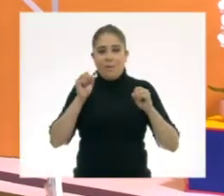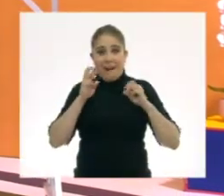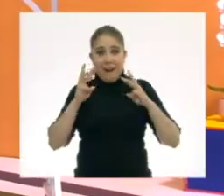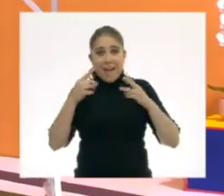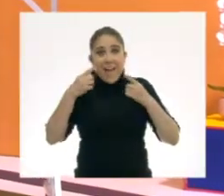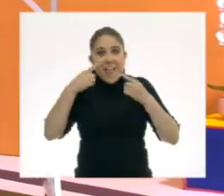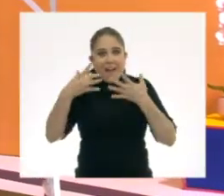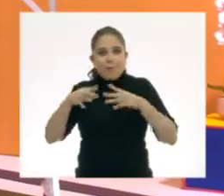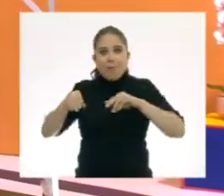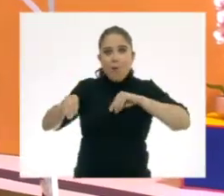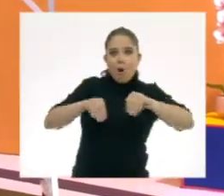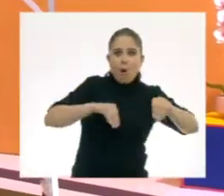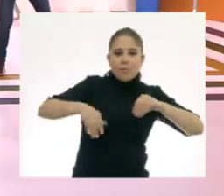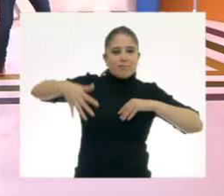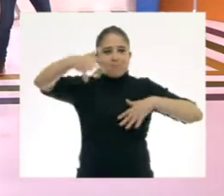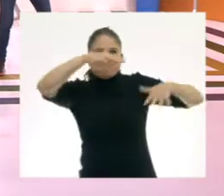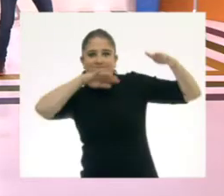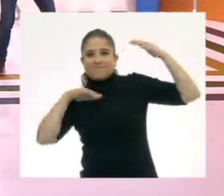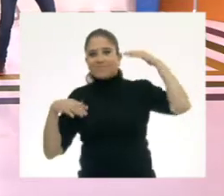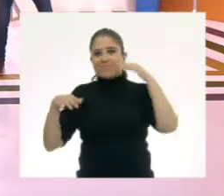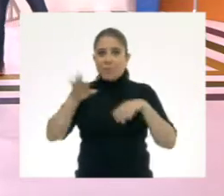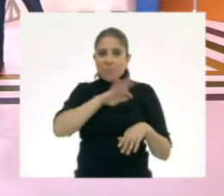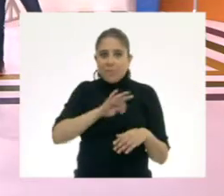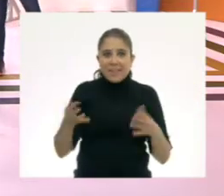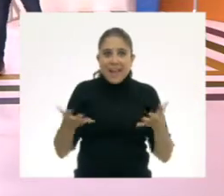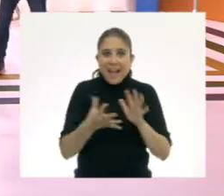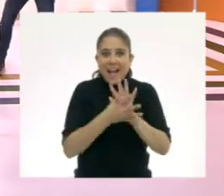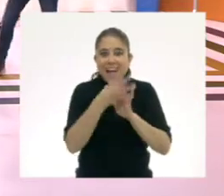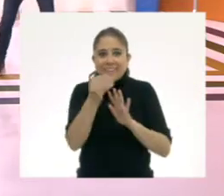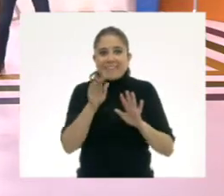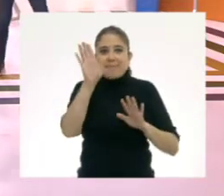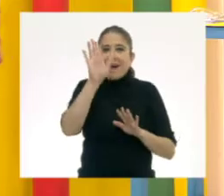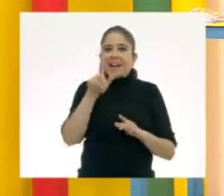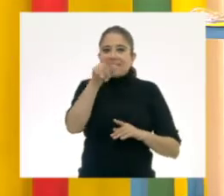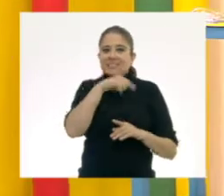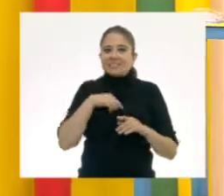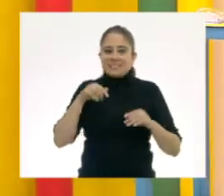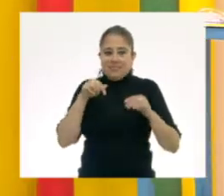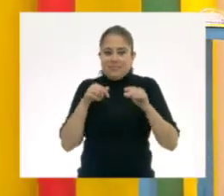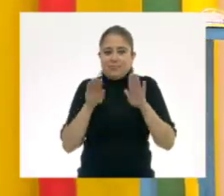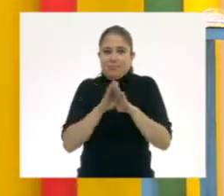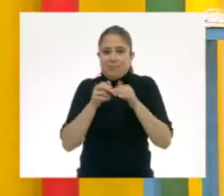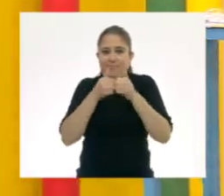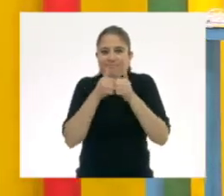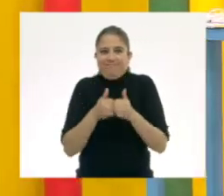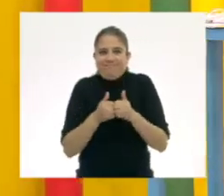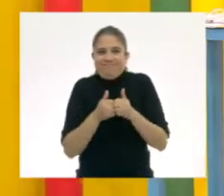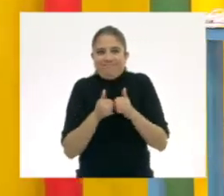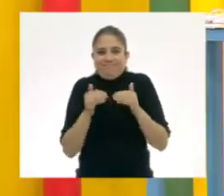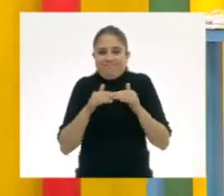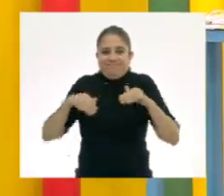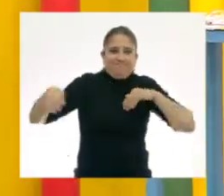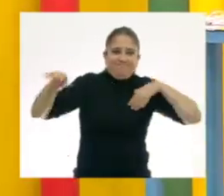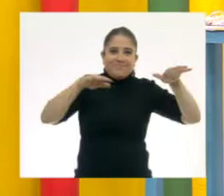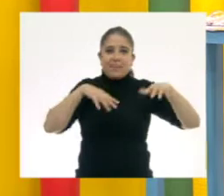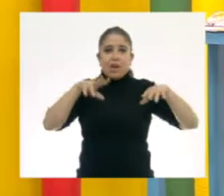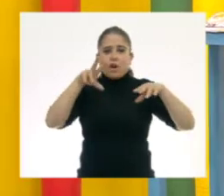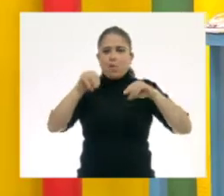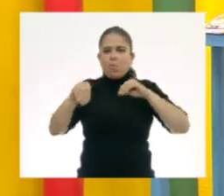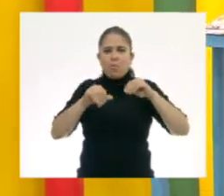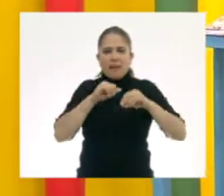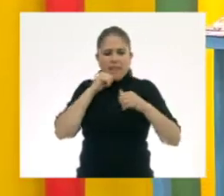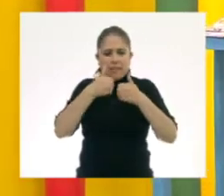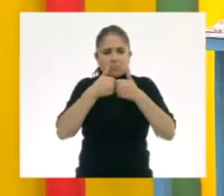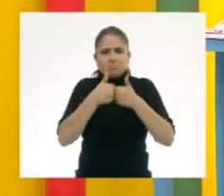¿Ya viste los movimientos que puedes hacer como si estuvieras en confinamiento en este momento? Sí. No se movieron de su